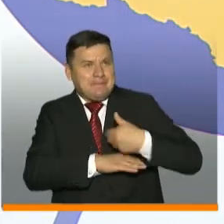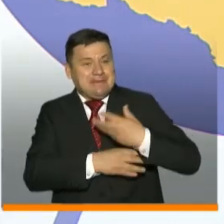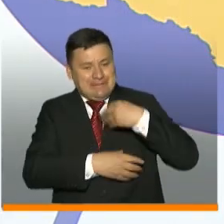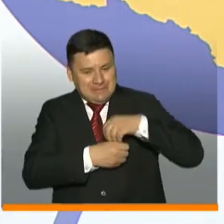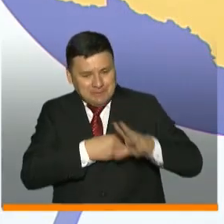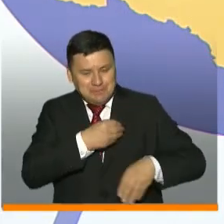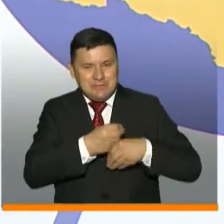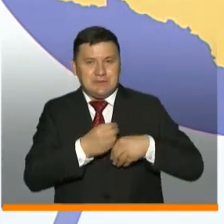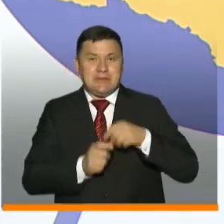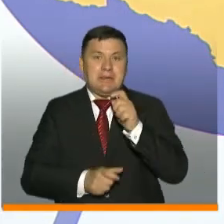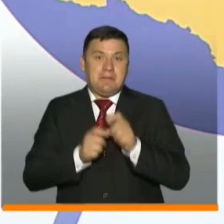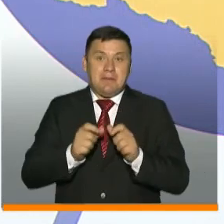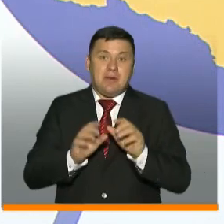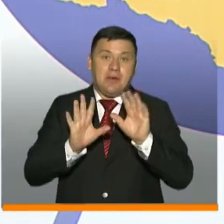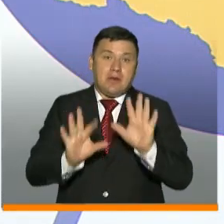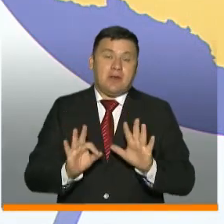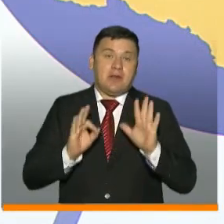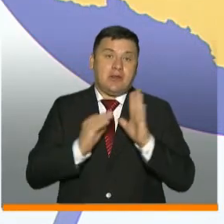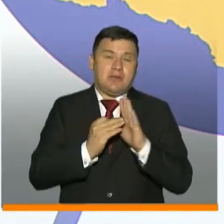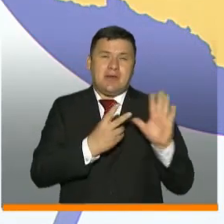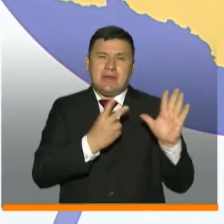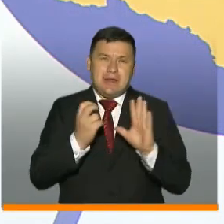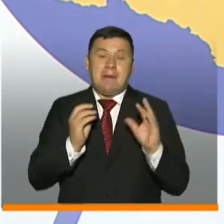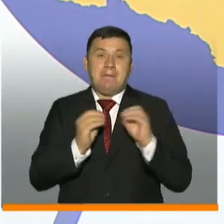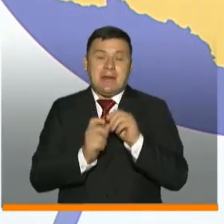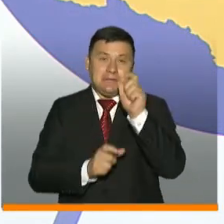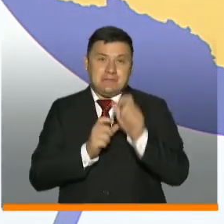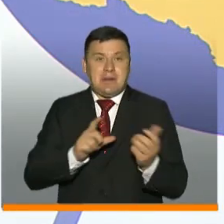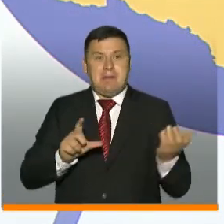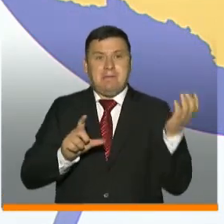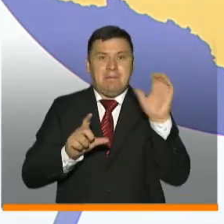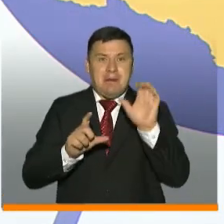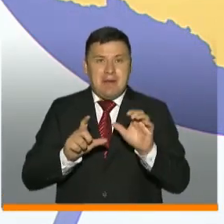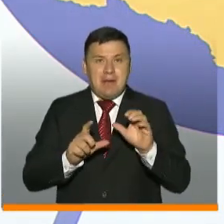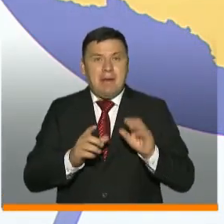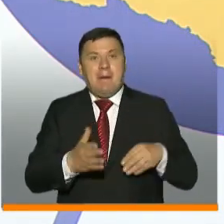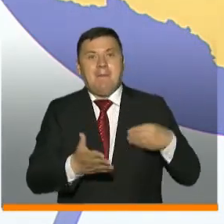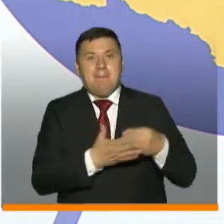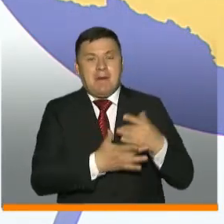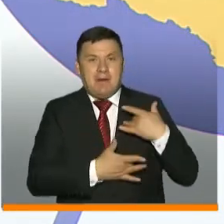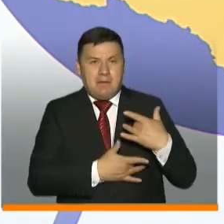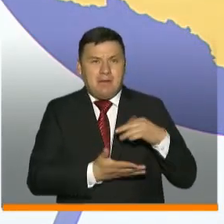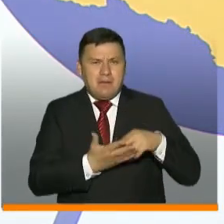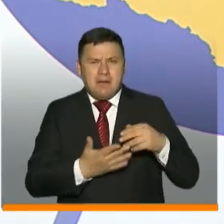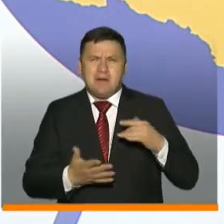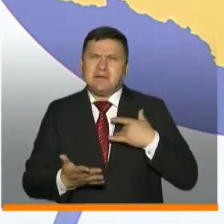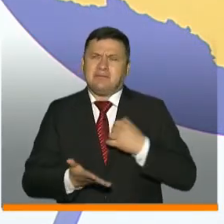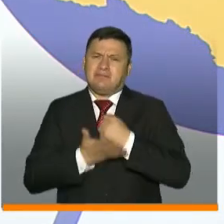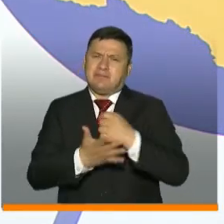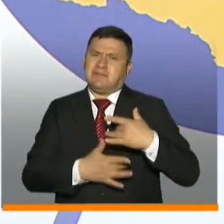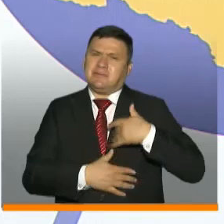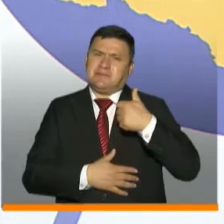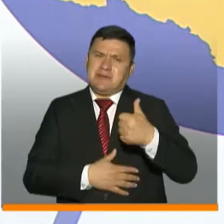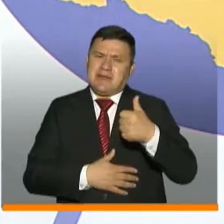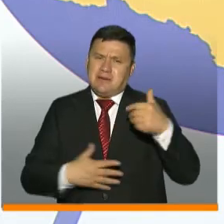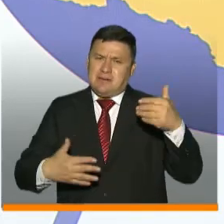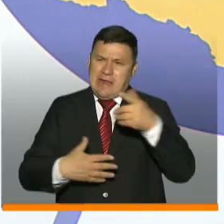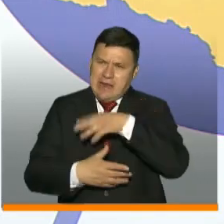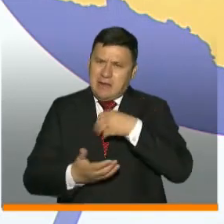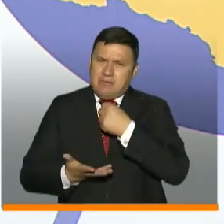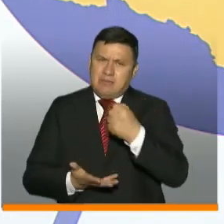esta semana llegamos a 18.300 personas que han decidido poner su bandera en Ayudarnos Hace Bien y que nos han